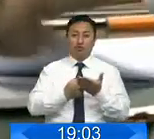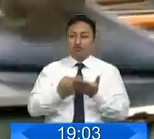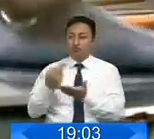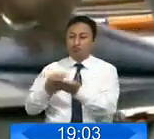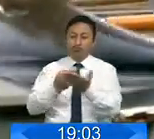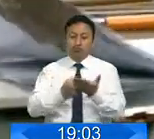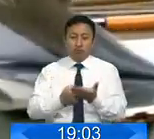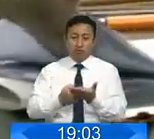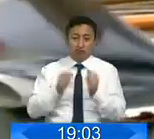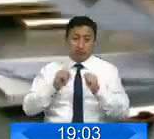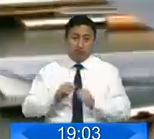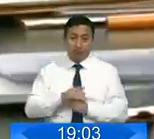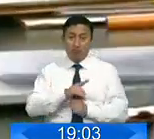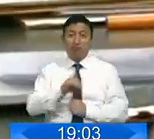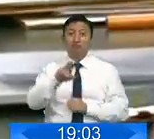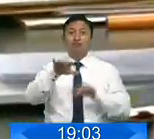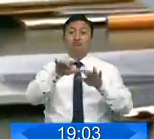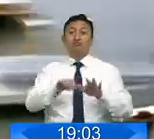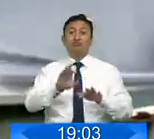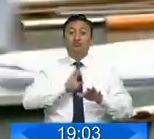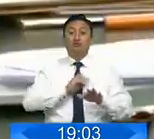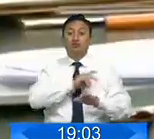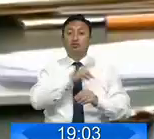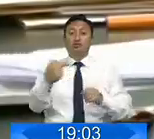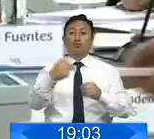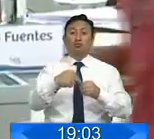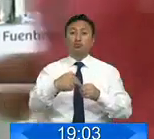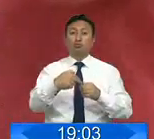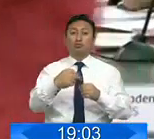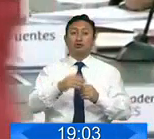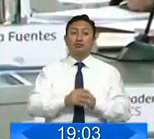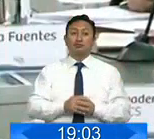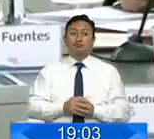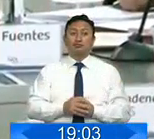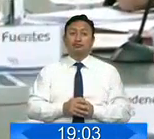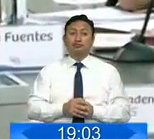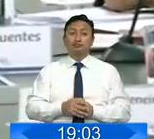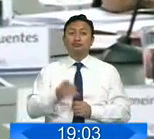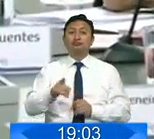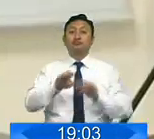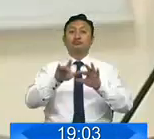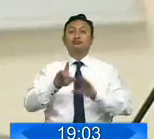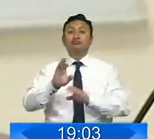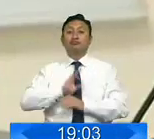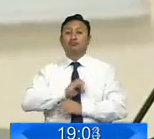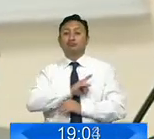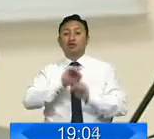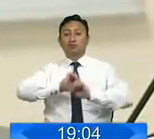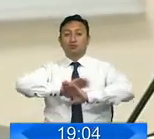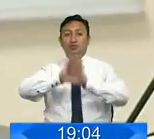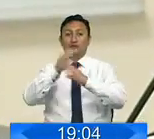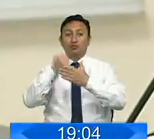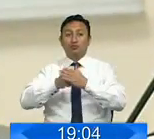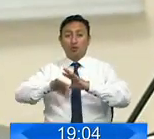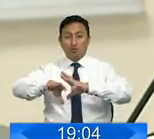en donde se tiene previsto elegir secretario técnico de Participación Ciudadana y Control Social, secretario técnico de Transparencia